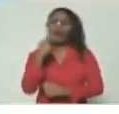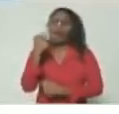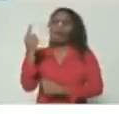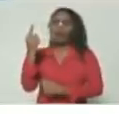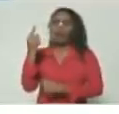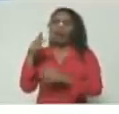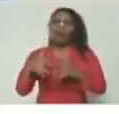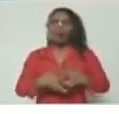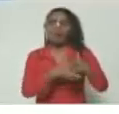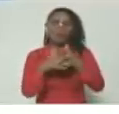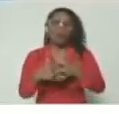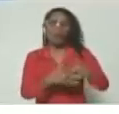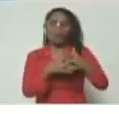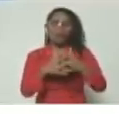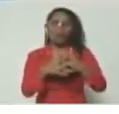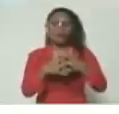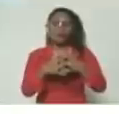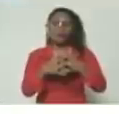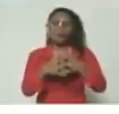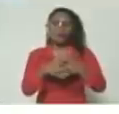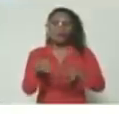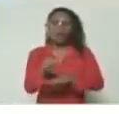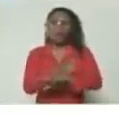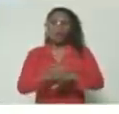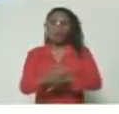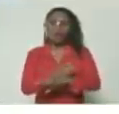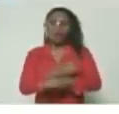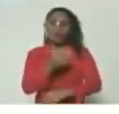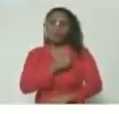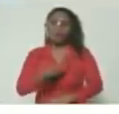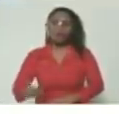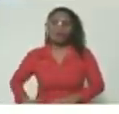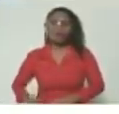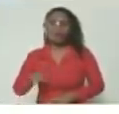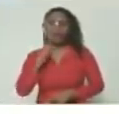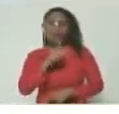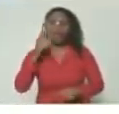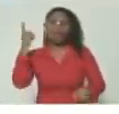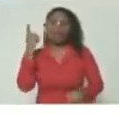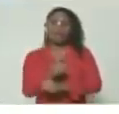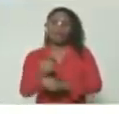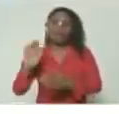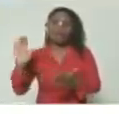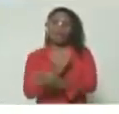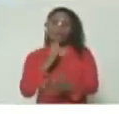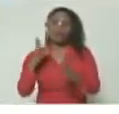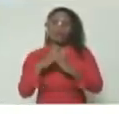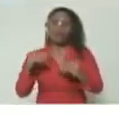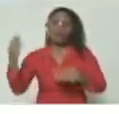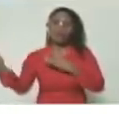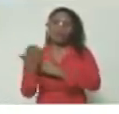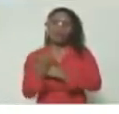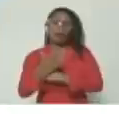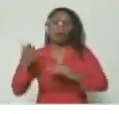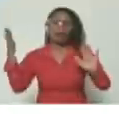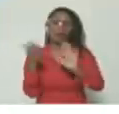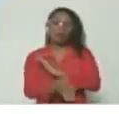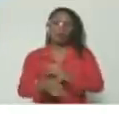los Estados Unidos de Norteamérica y al gobierno del presidente Joe Biden que debe levantar todas las sanciones sobre